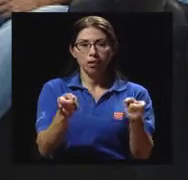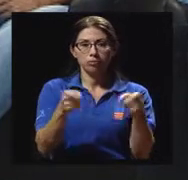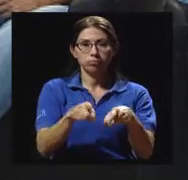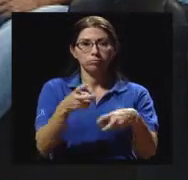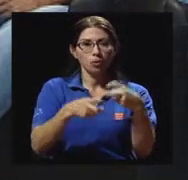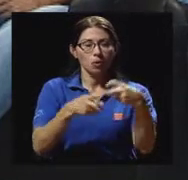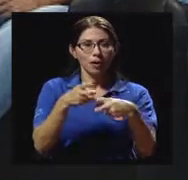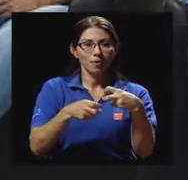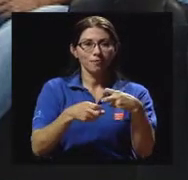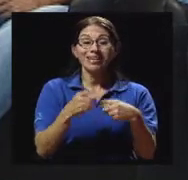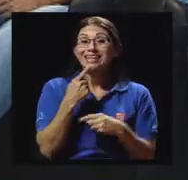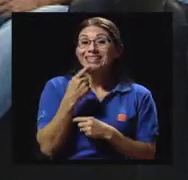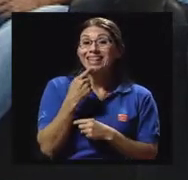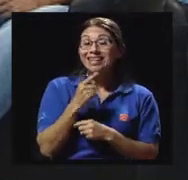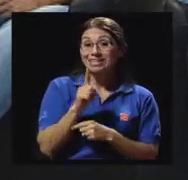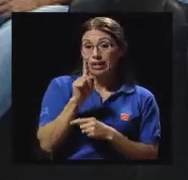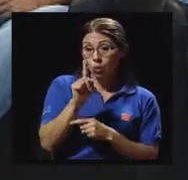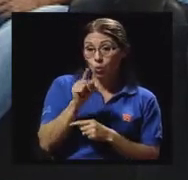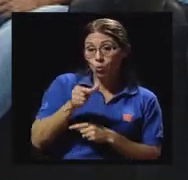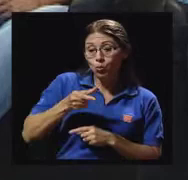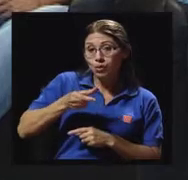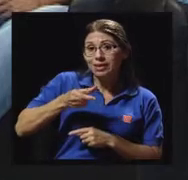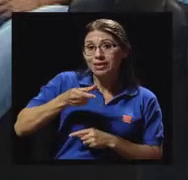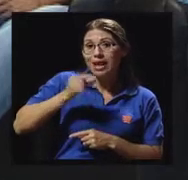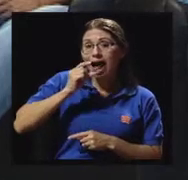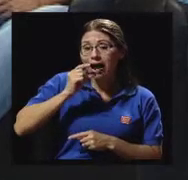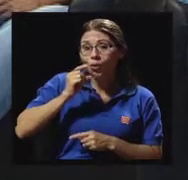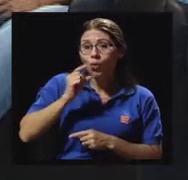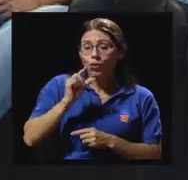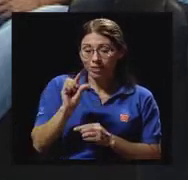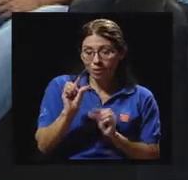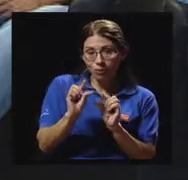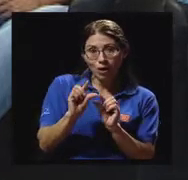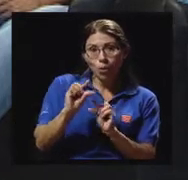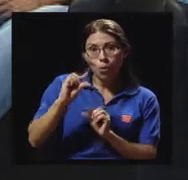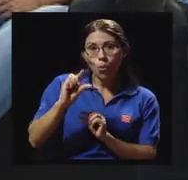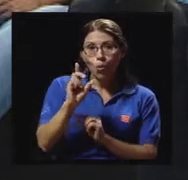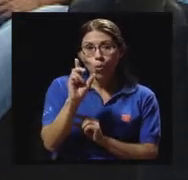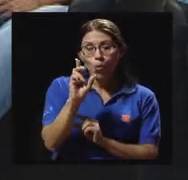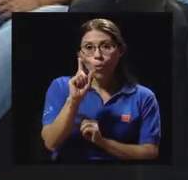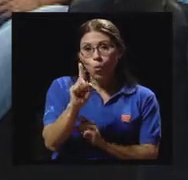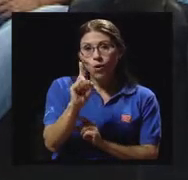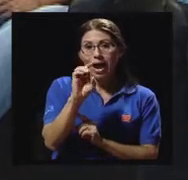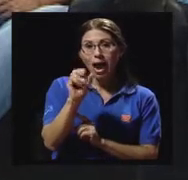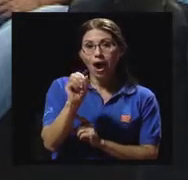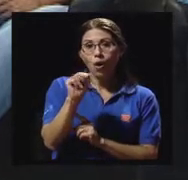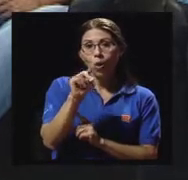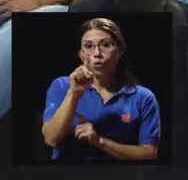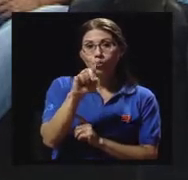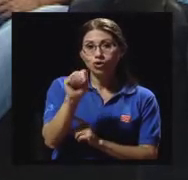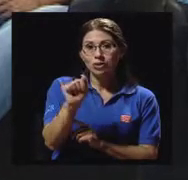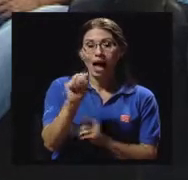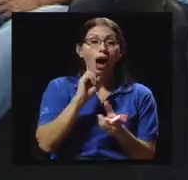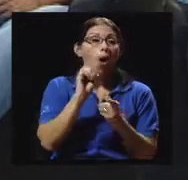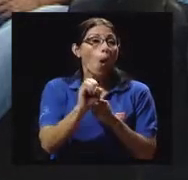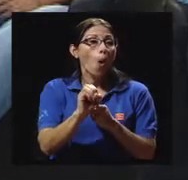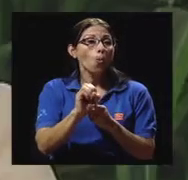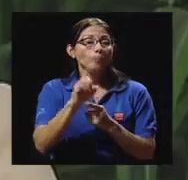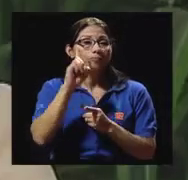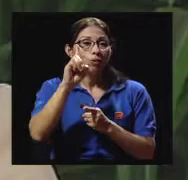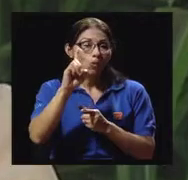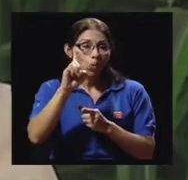general se dice que un trago de una onza, o sea, un trago de una copita, o una cerveza,